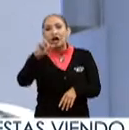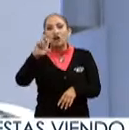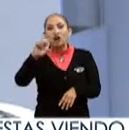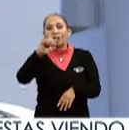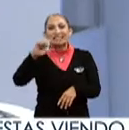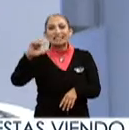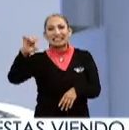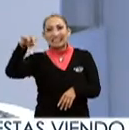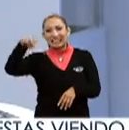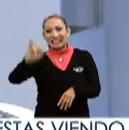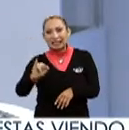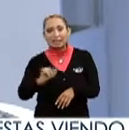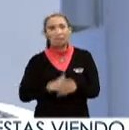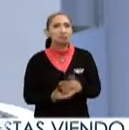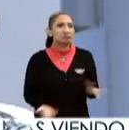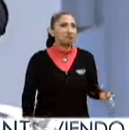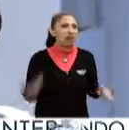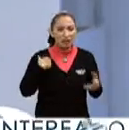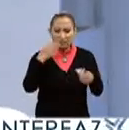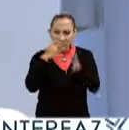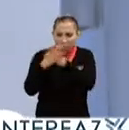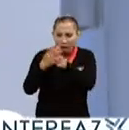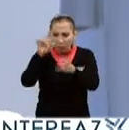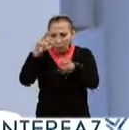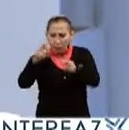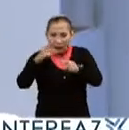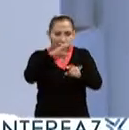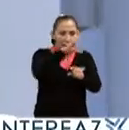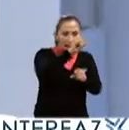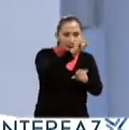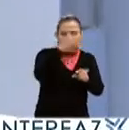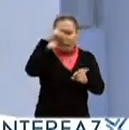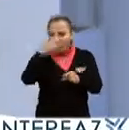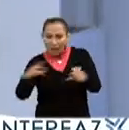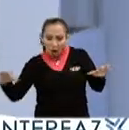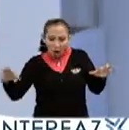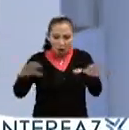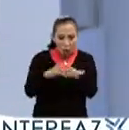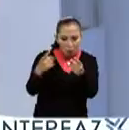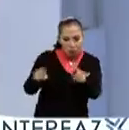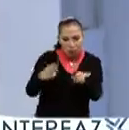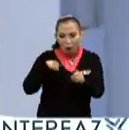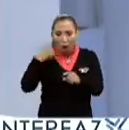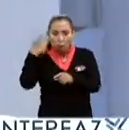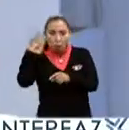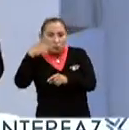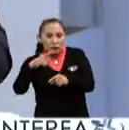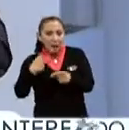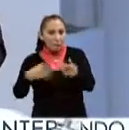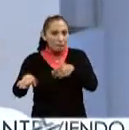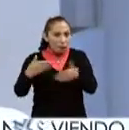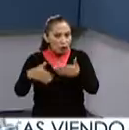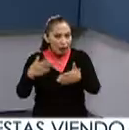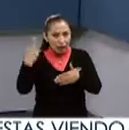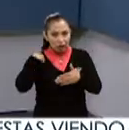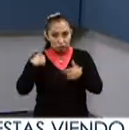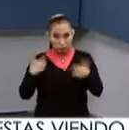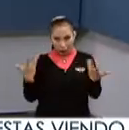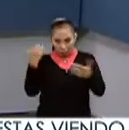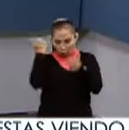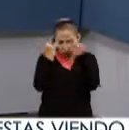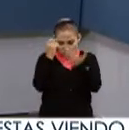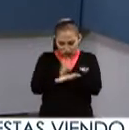Rossini, y combinamos la música clásica con la música mexicana, la música de vanguardia, la música que escribo para